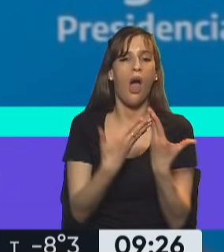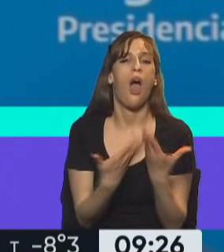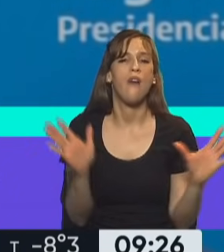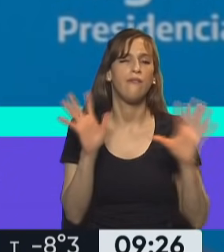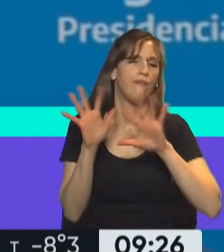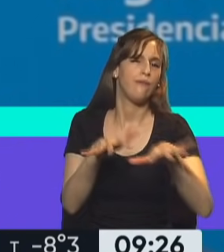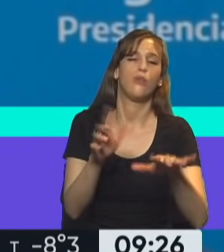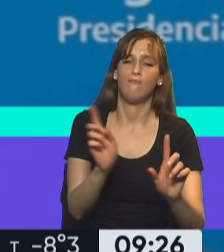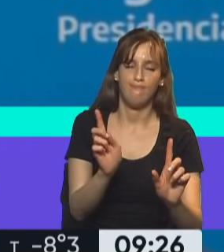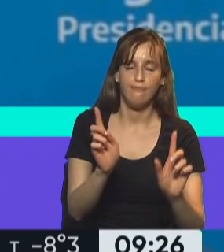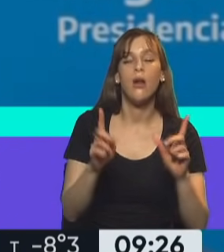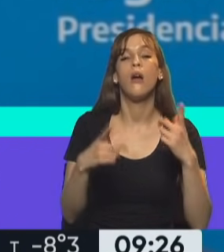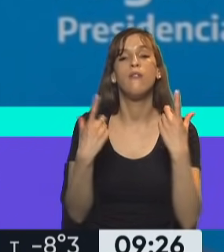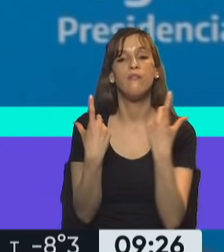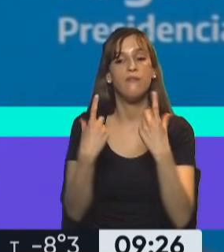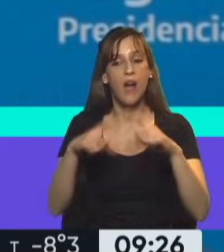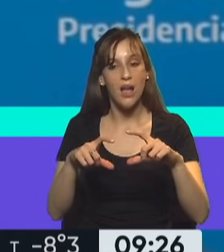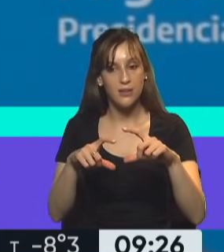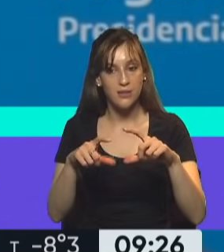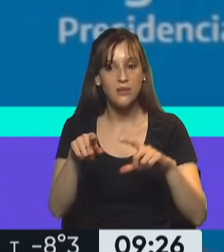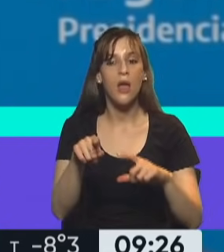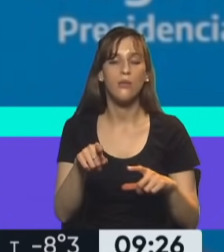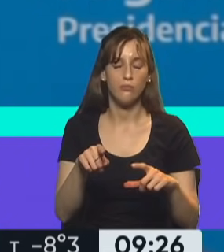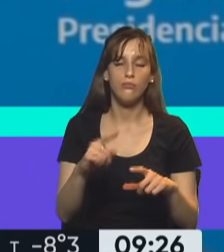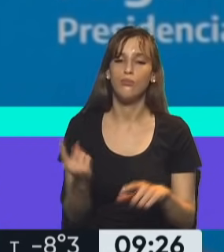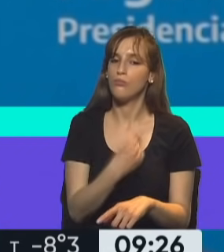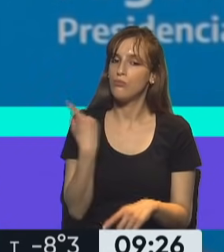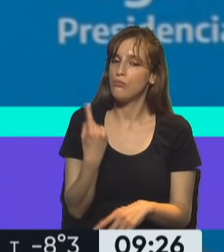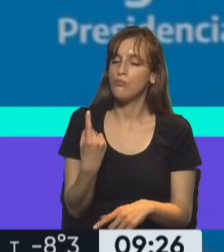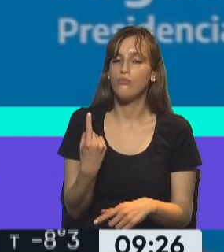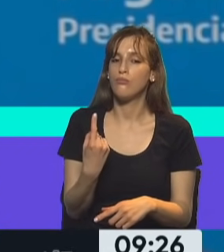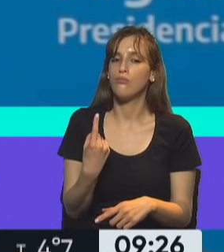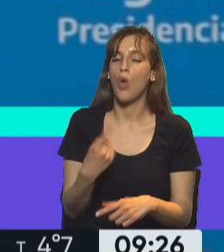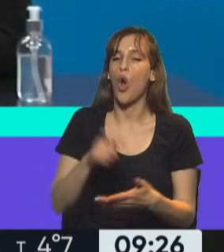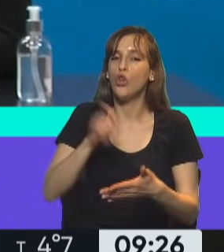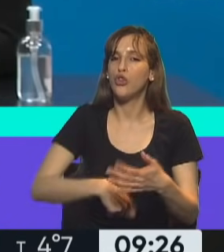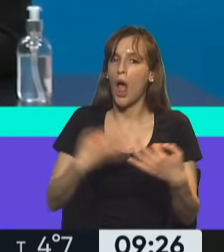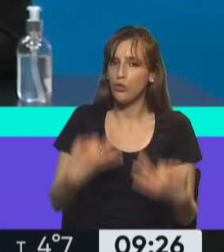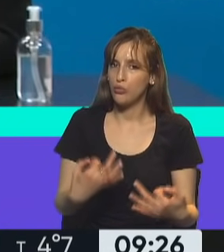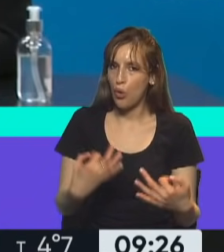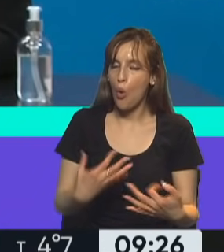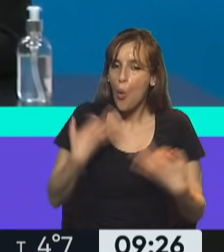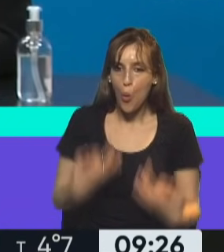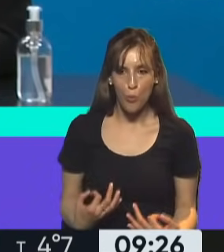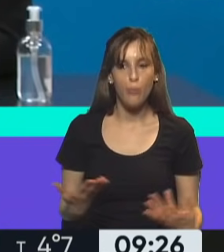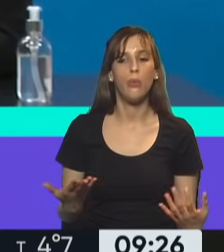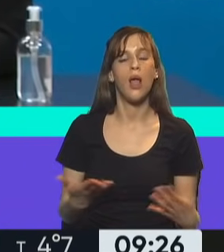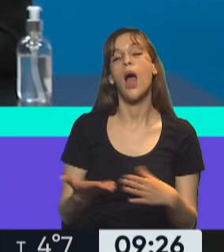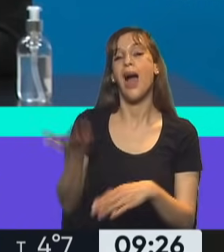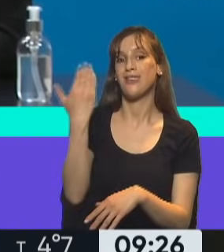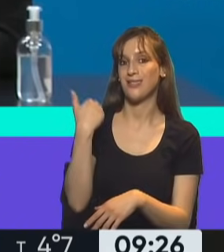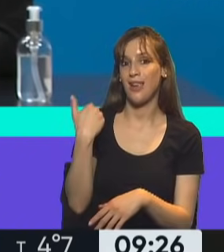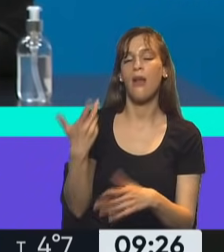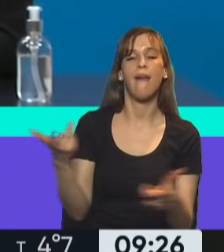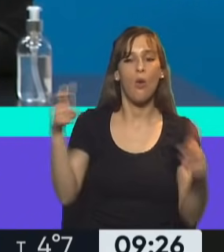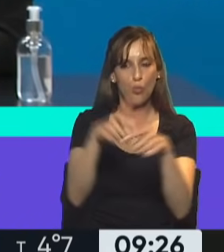el punto de vista de Pfizer estamos cumpliendo el contrato. Ayer tuvimos una reunión con el laboratorio para organizar